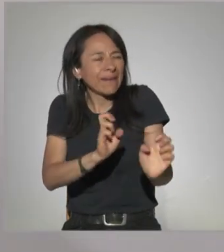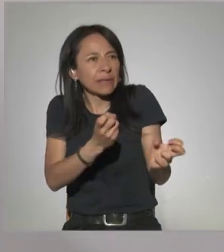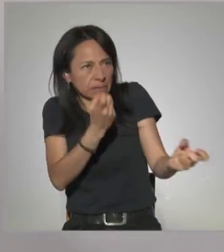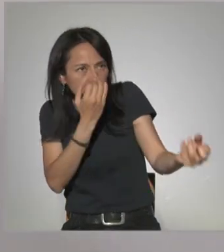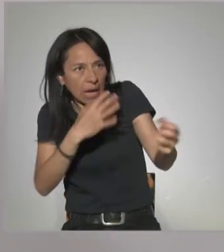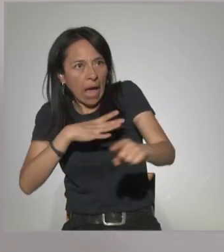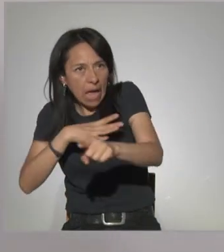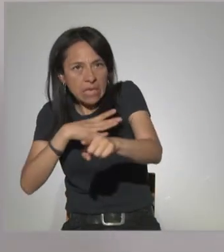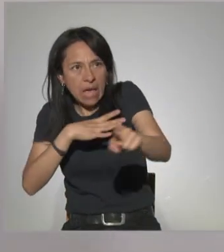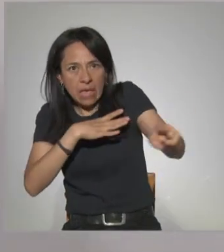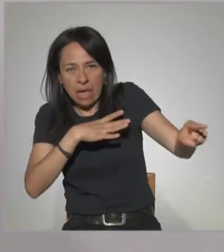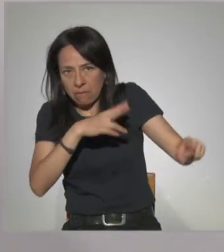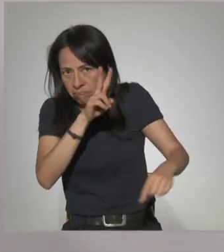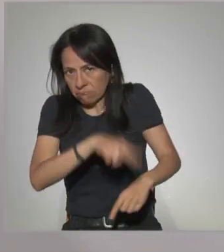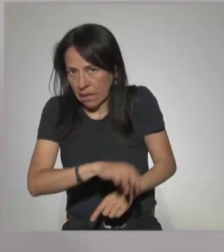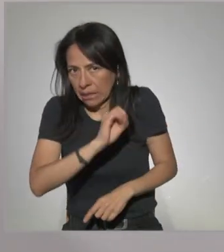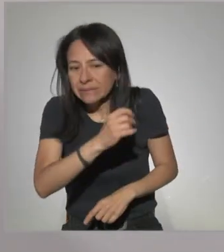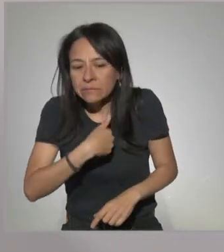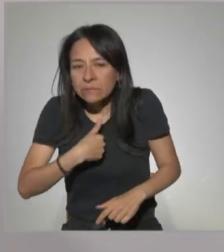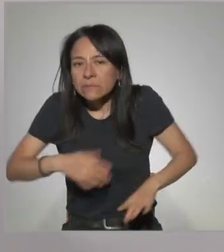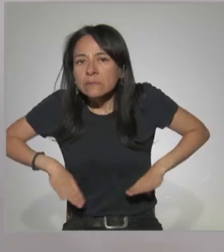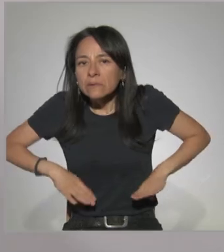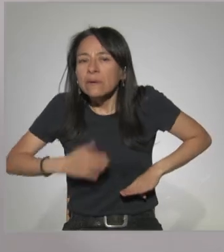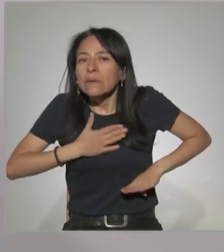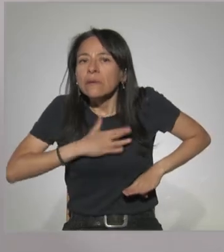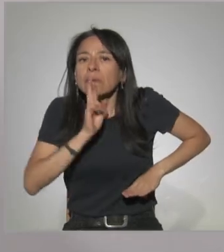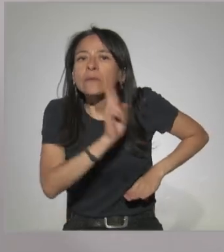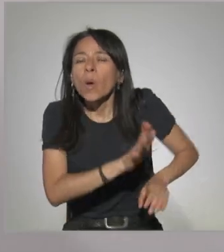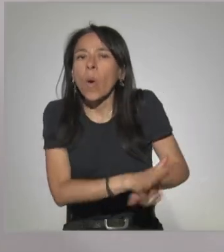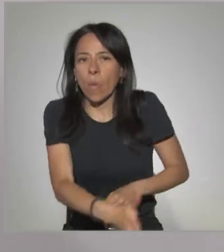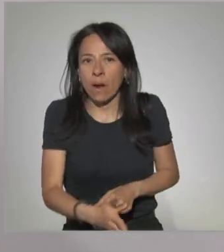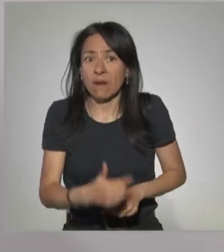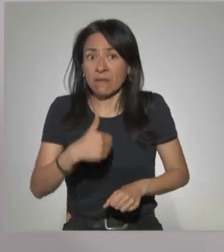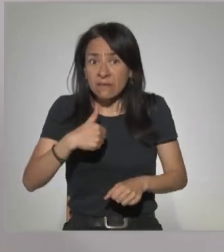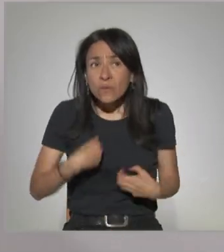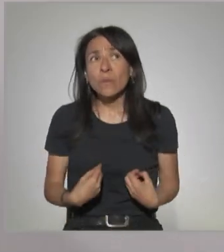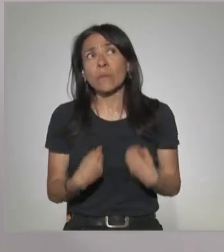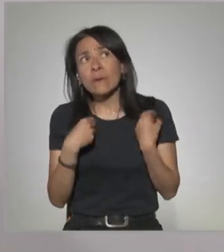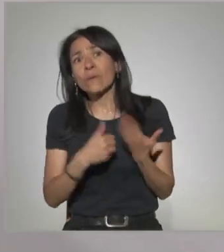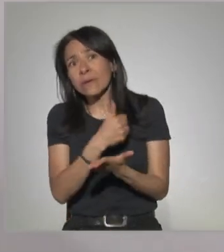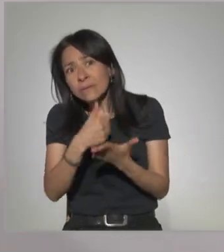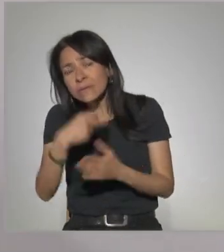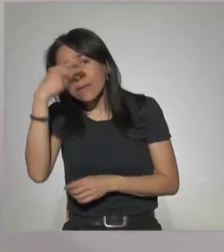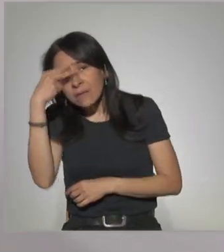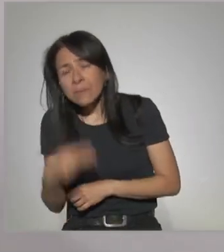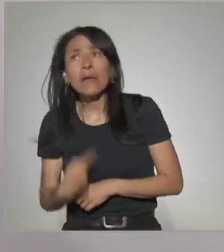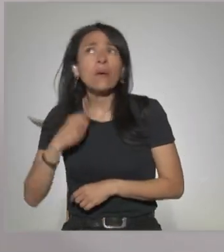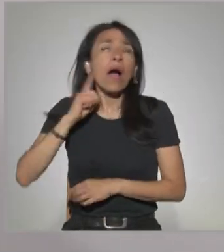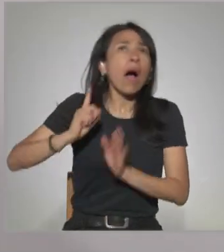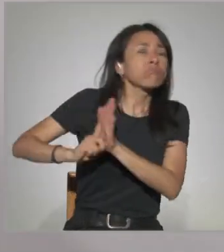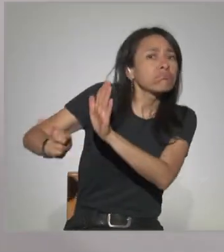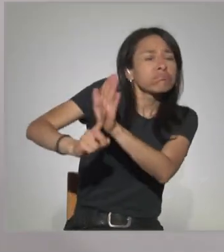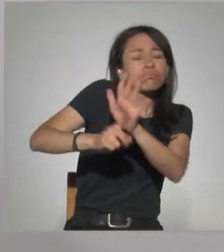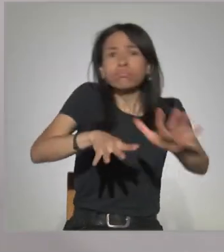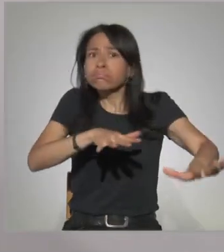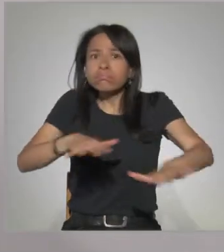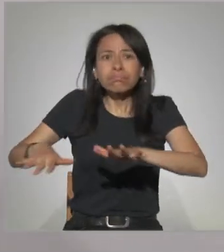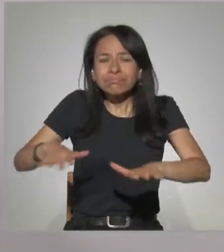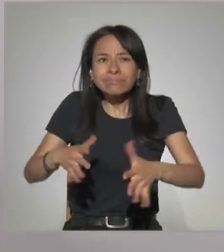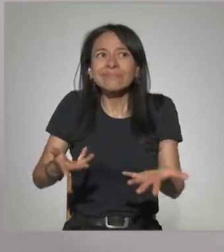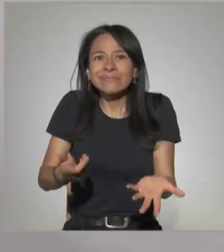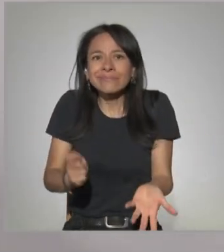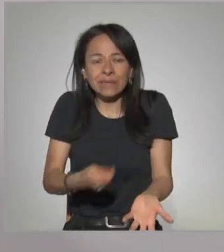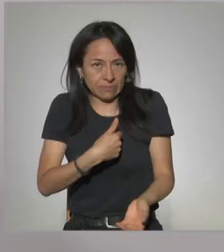estresores. O sea, el problema no es, vivo en la Ciudad de México, la alerta sísmica. Por ejemplo, yo en lo personal,